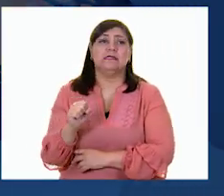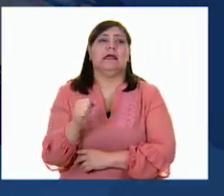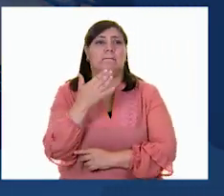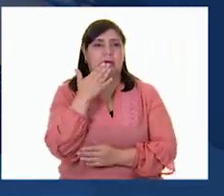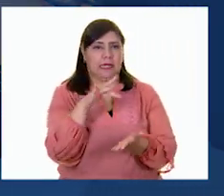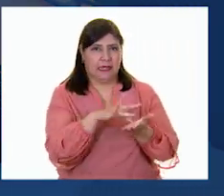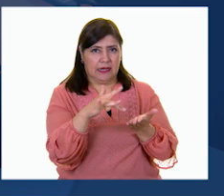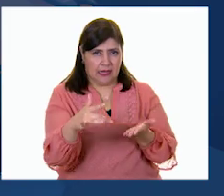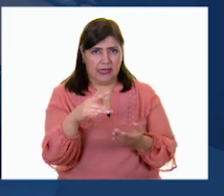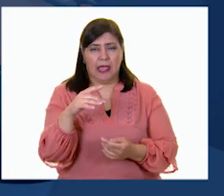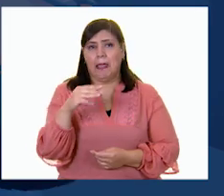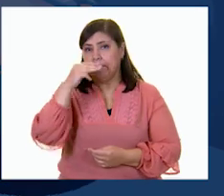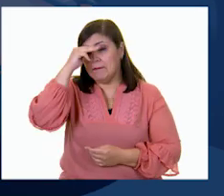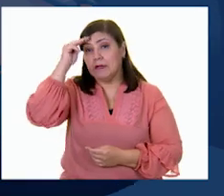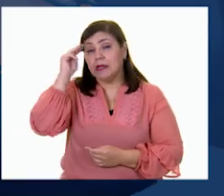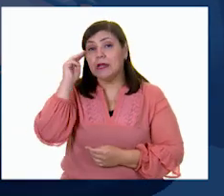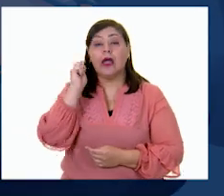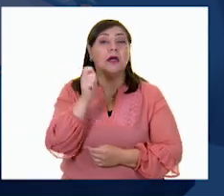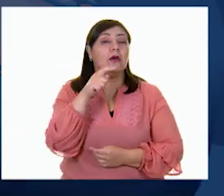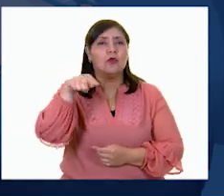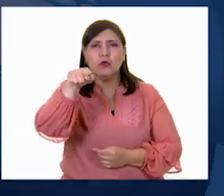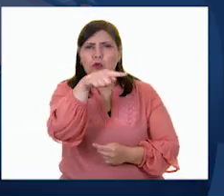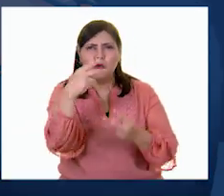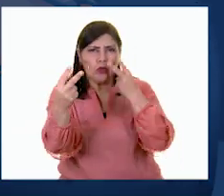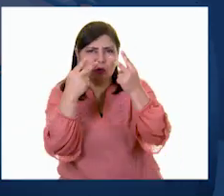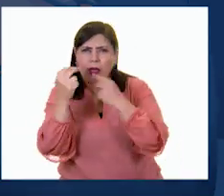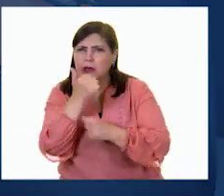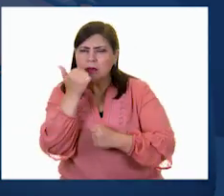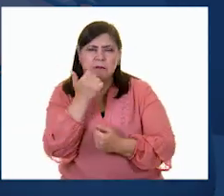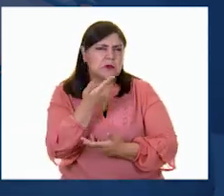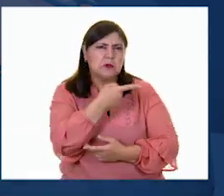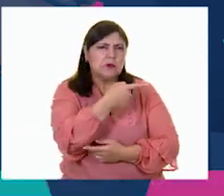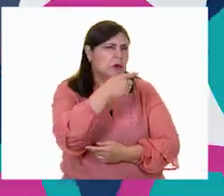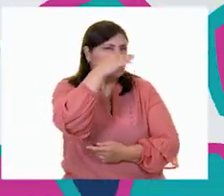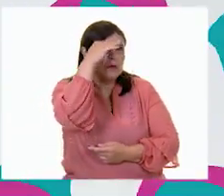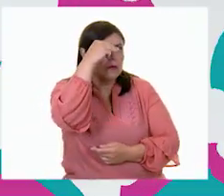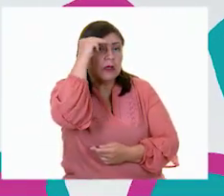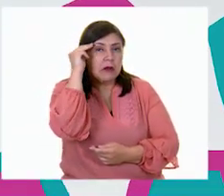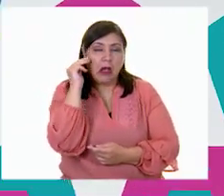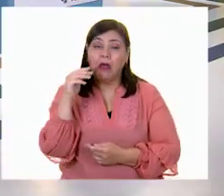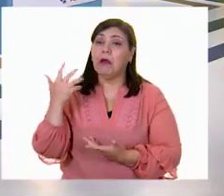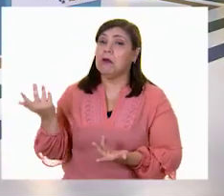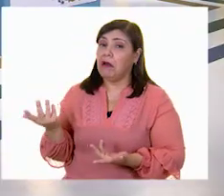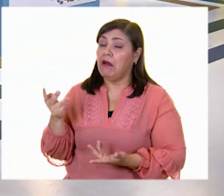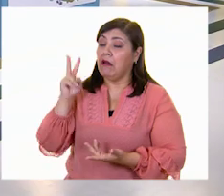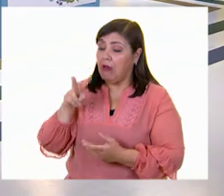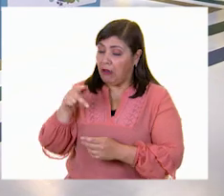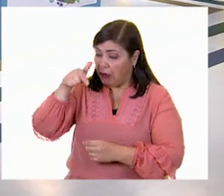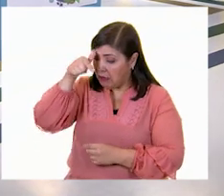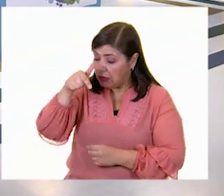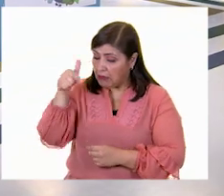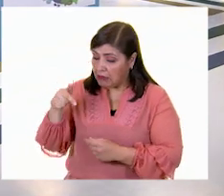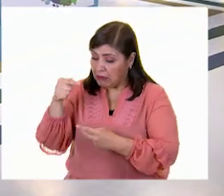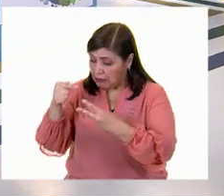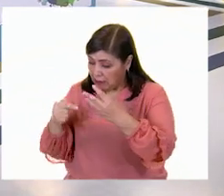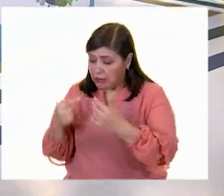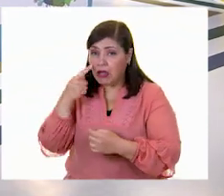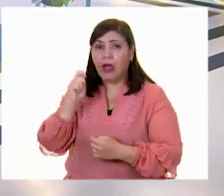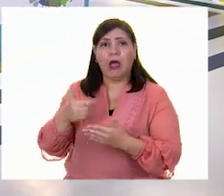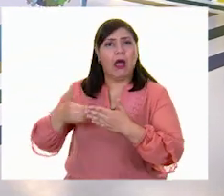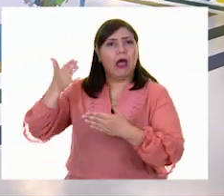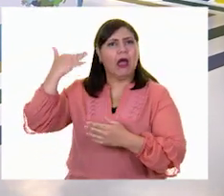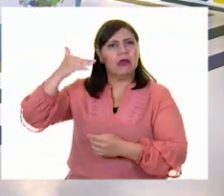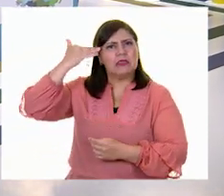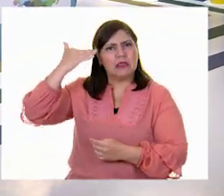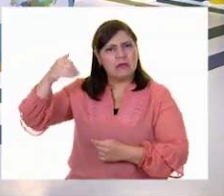María. Estudiantes en casa, tú, María, ¿qué opinan? Pues es muy atractivo enterarse de las cosas que ocurrían en otra